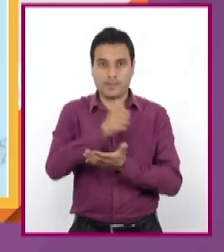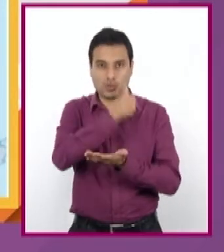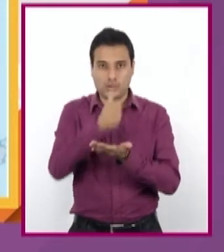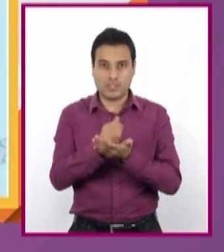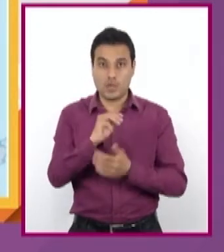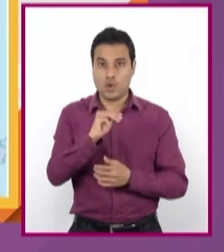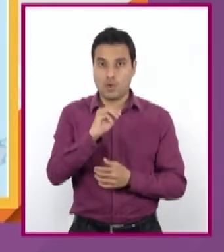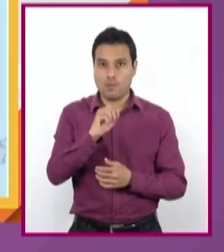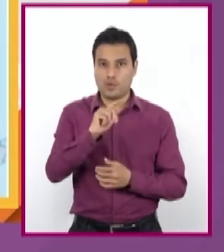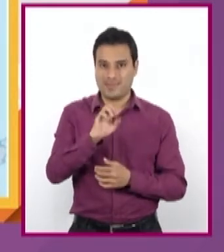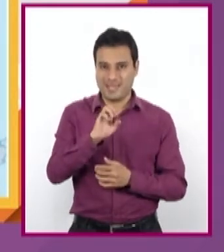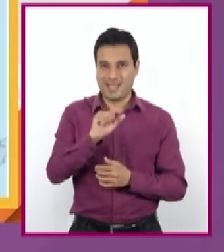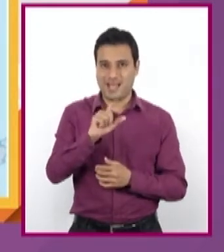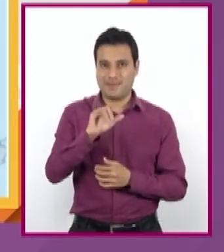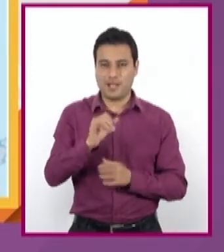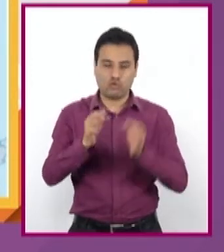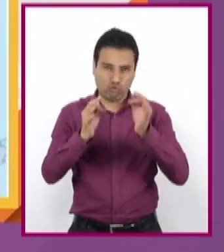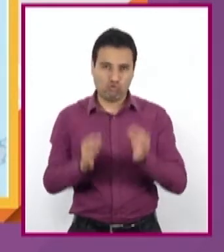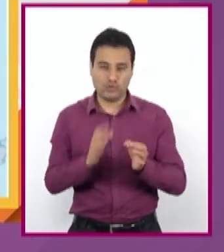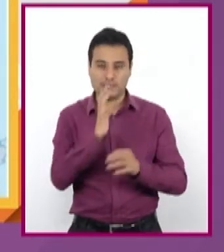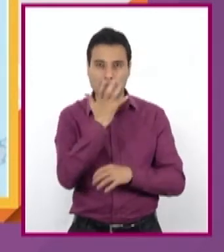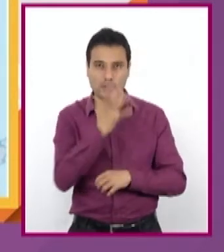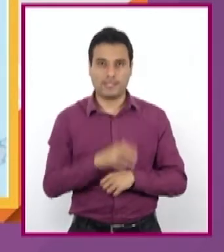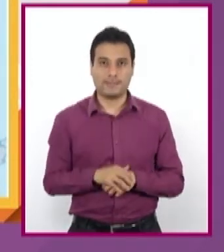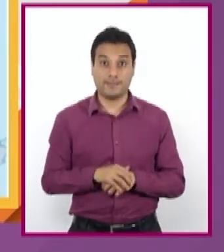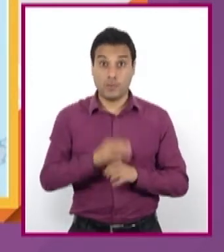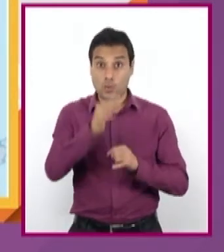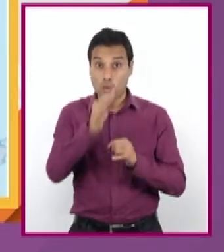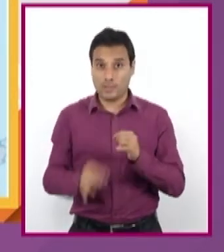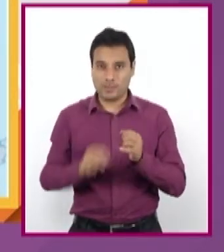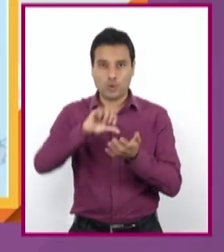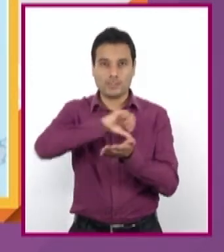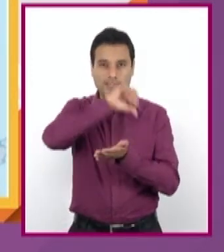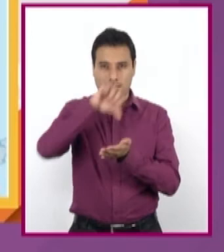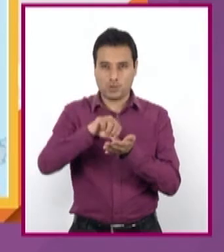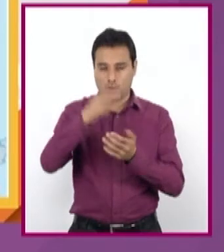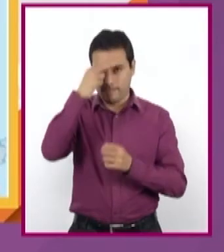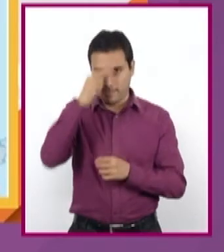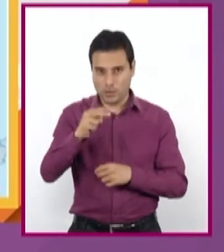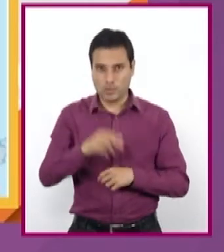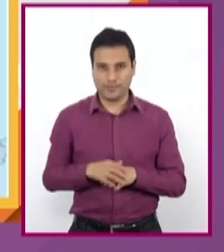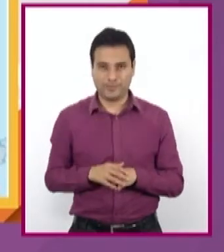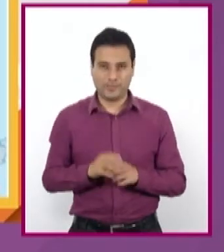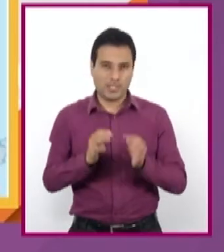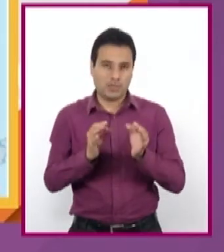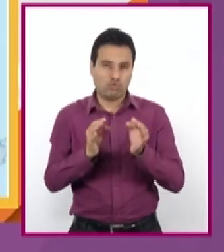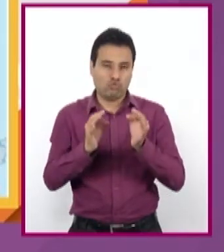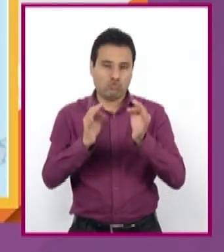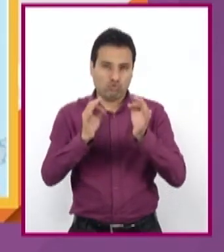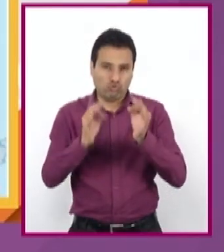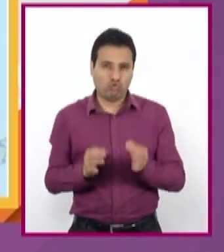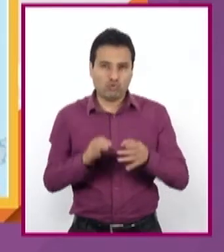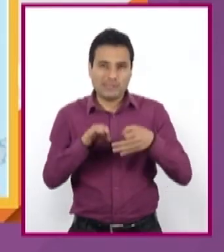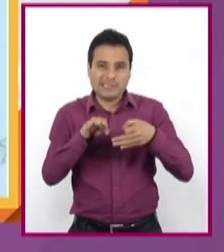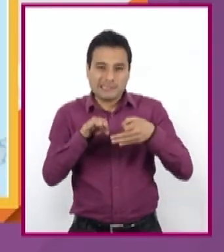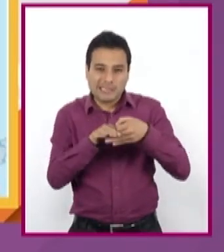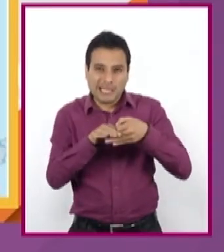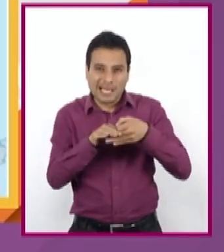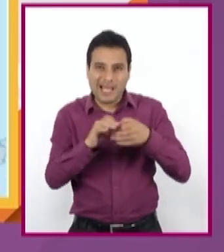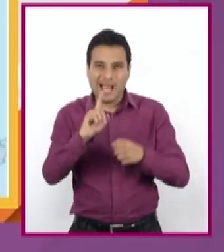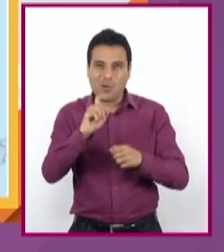los zapotecas. Finalmente, en la región del centro de México, particularmente cerca del antiguo